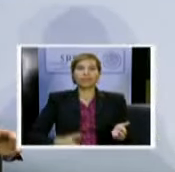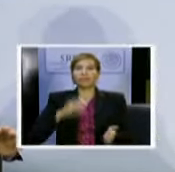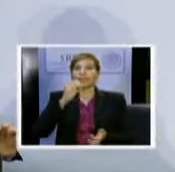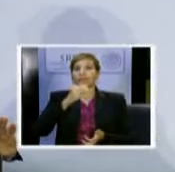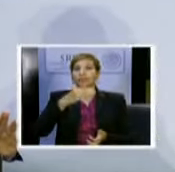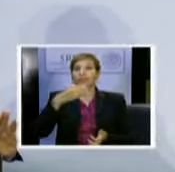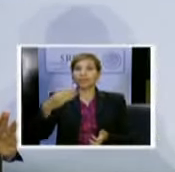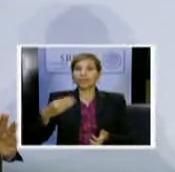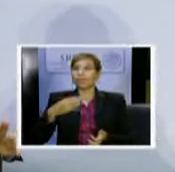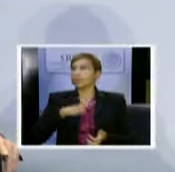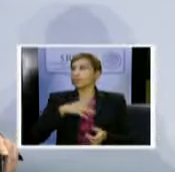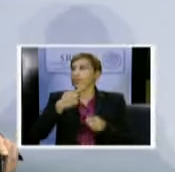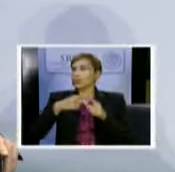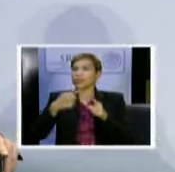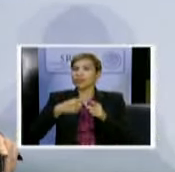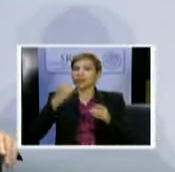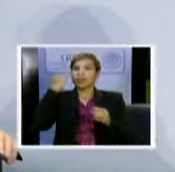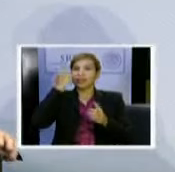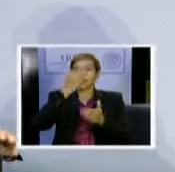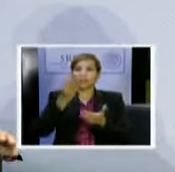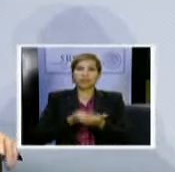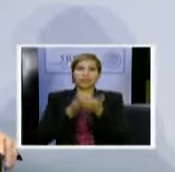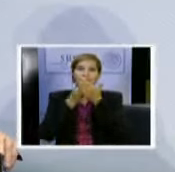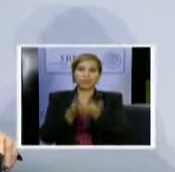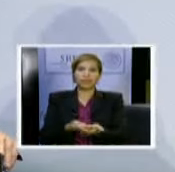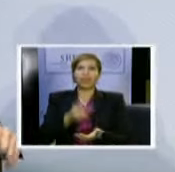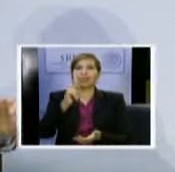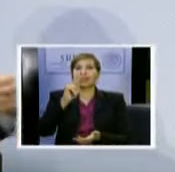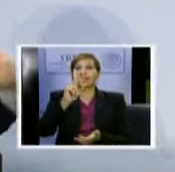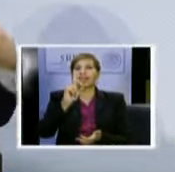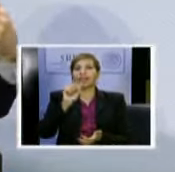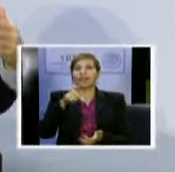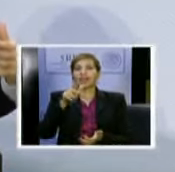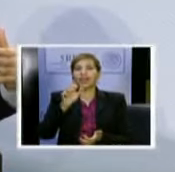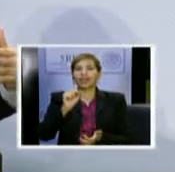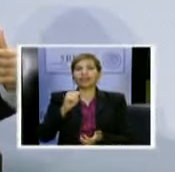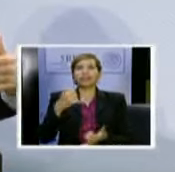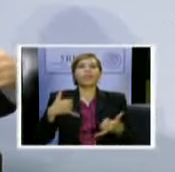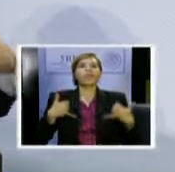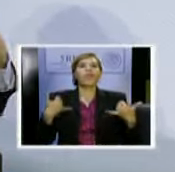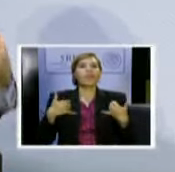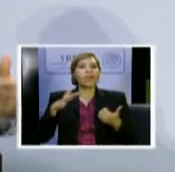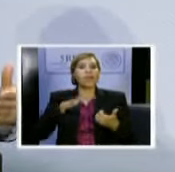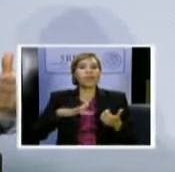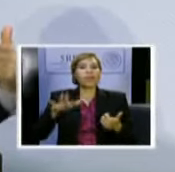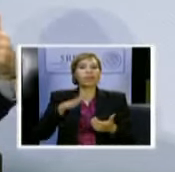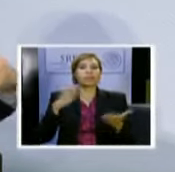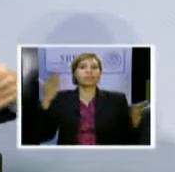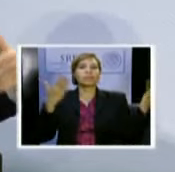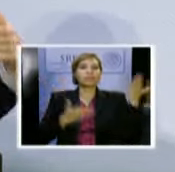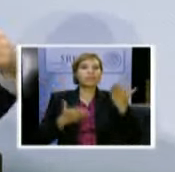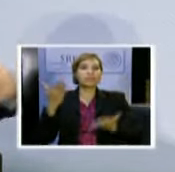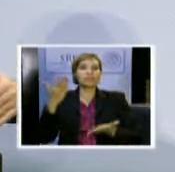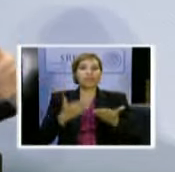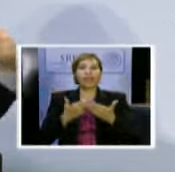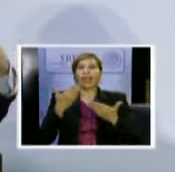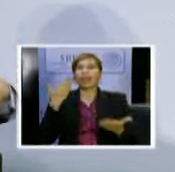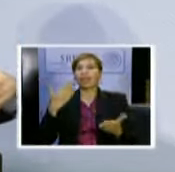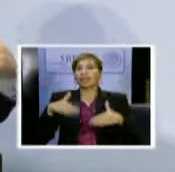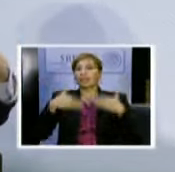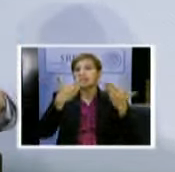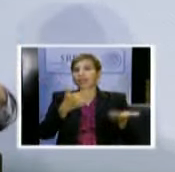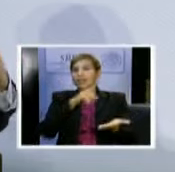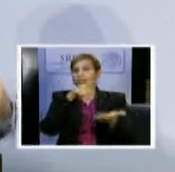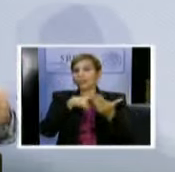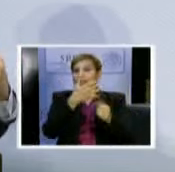Obama lanza esta iniciativa para los DACAs, es decir, para los muchachos que llegaron antes de cumplir